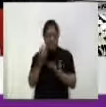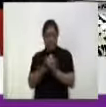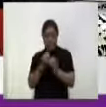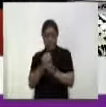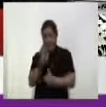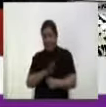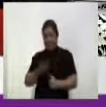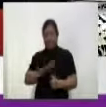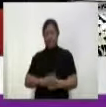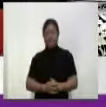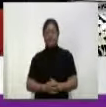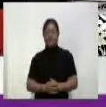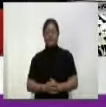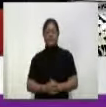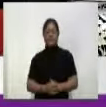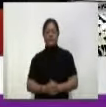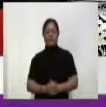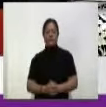en